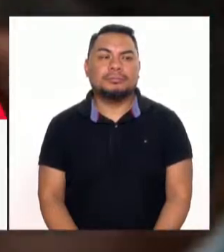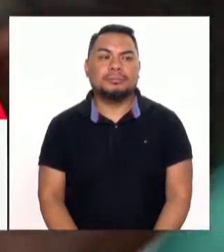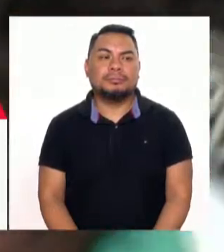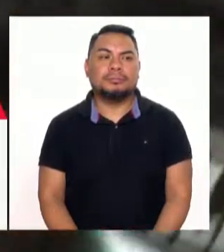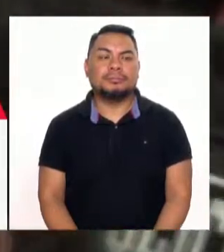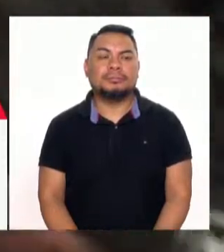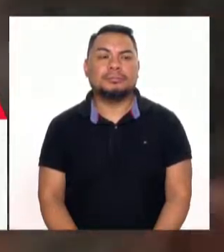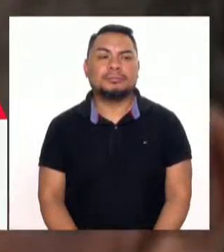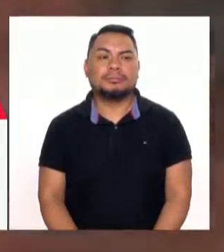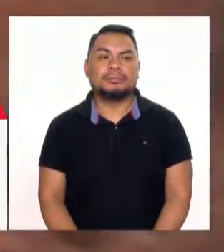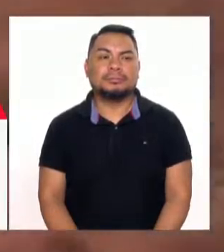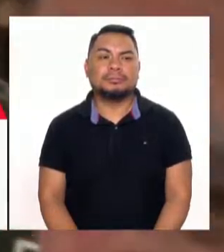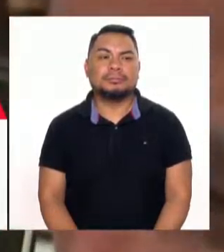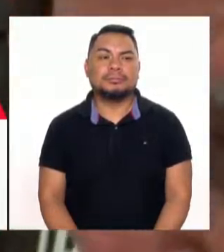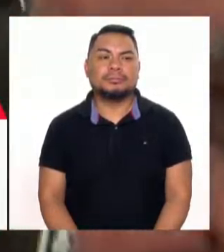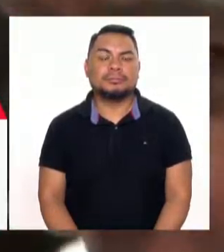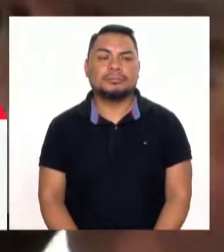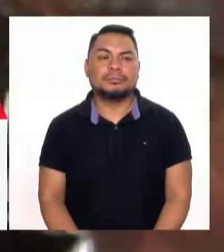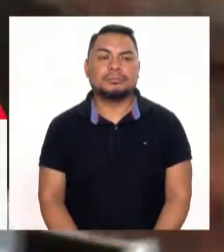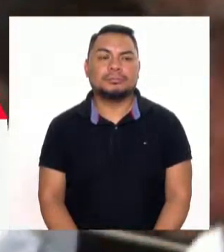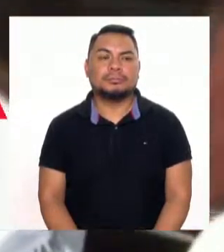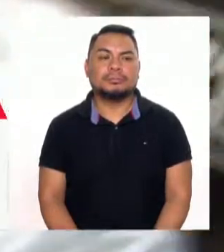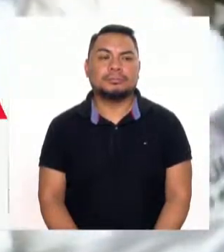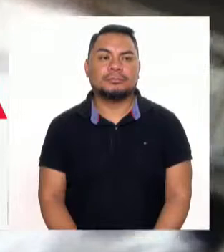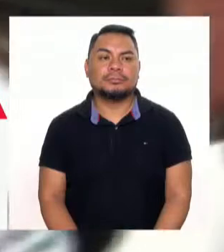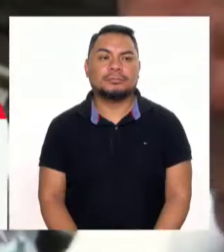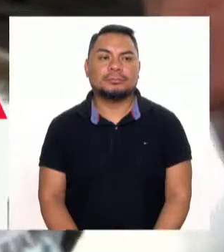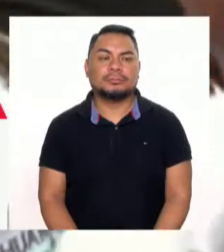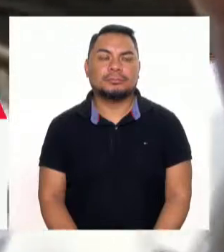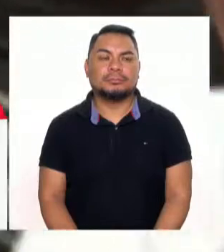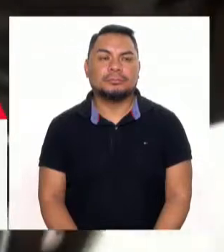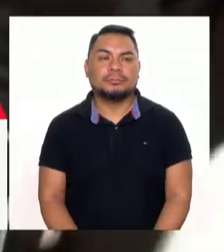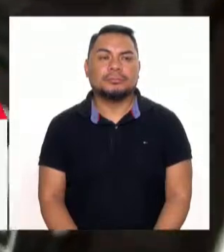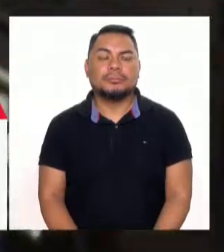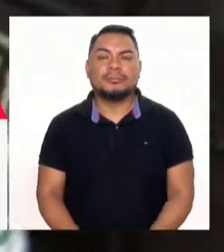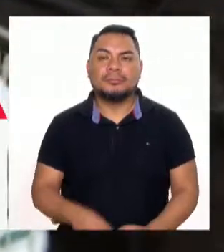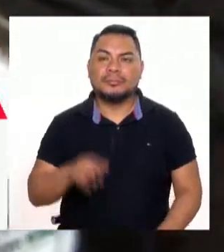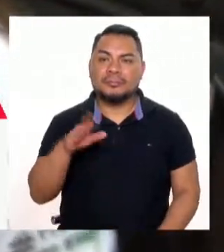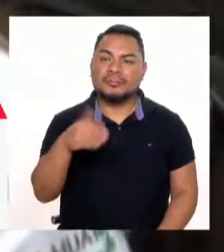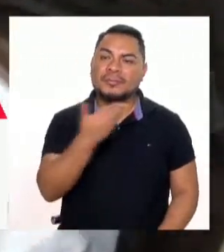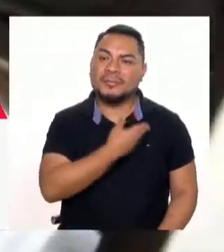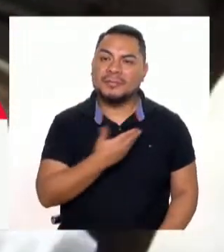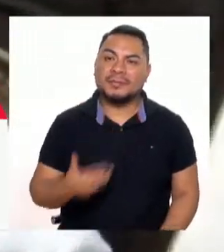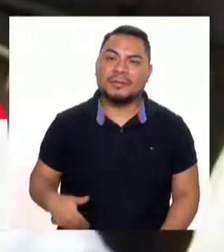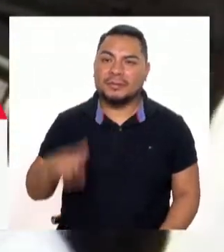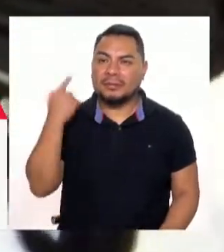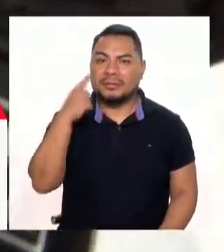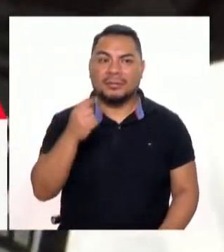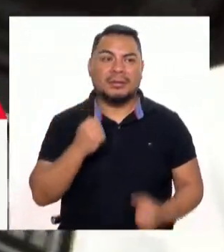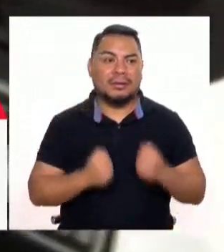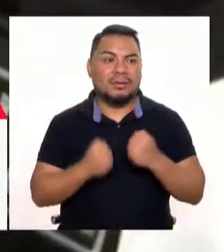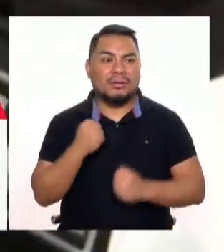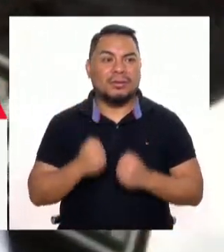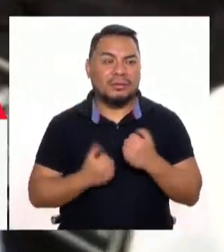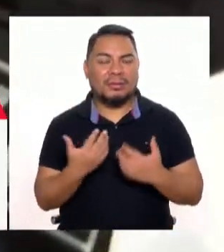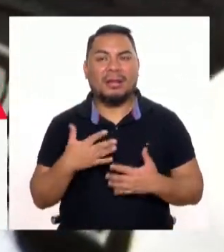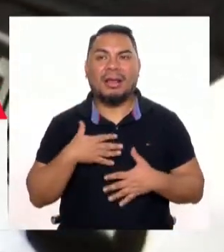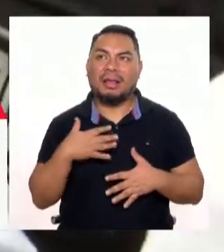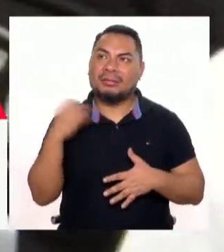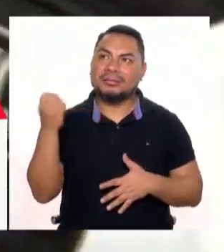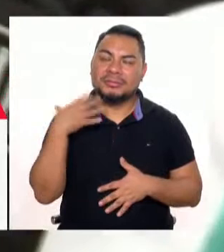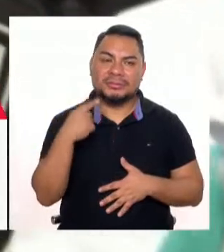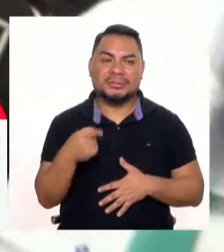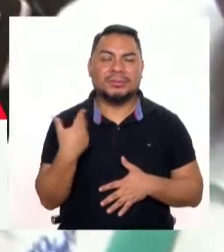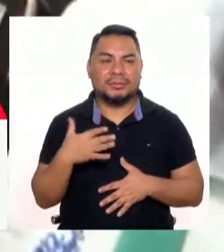presidenta estamos en vivo para tv Perú ha corrido pese al intenso sol al lado de los congresistas ministros y autoridades